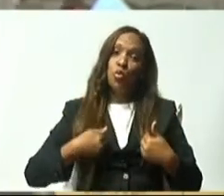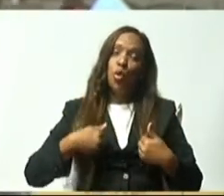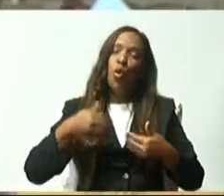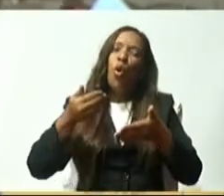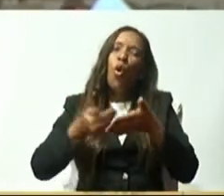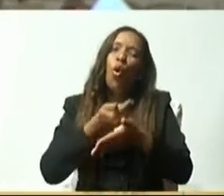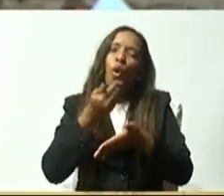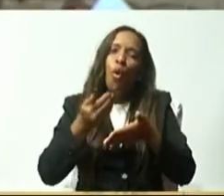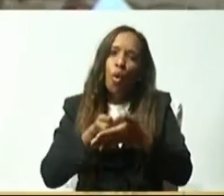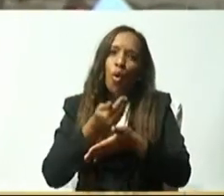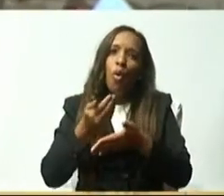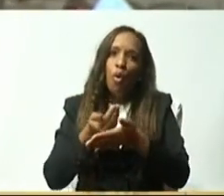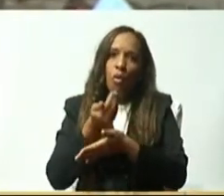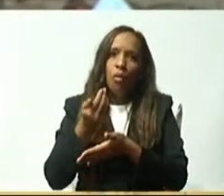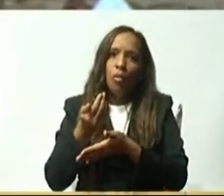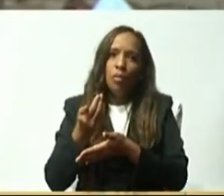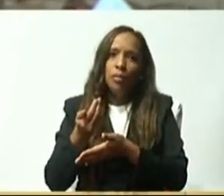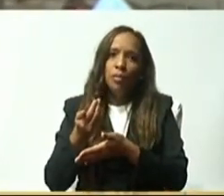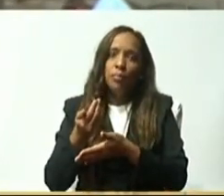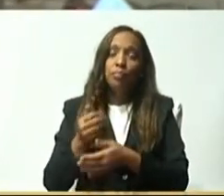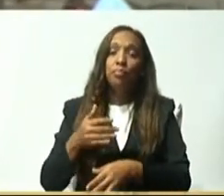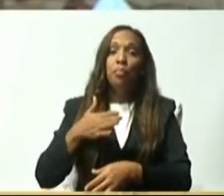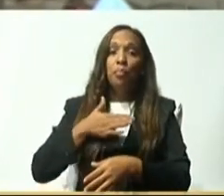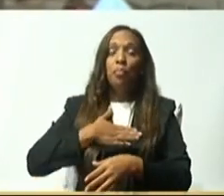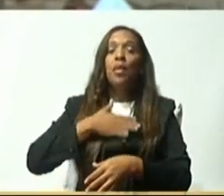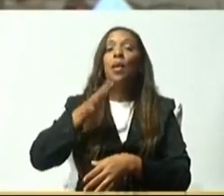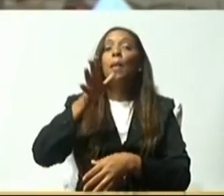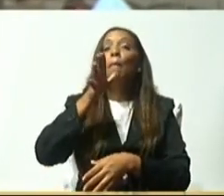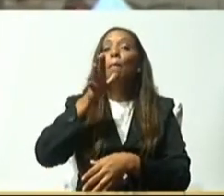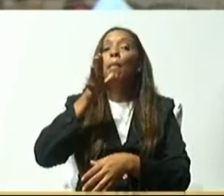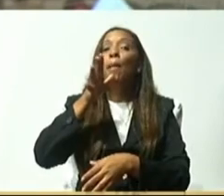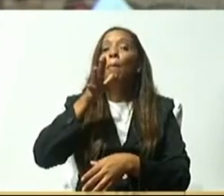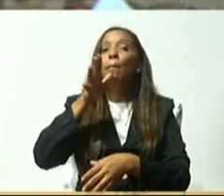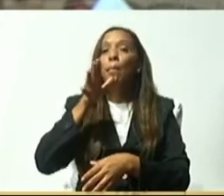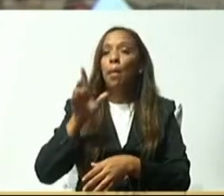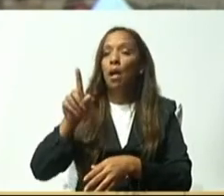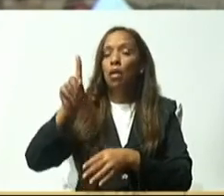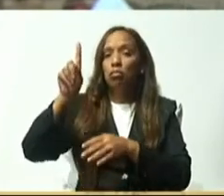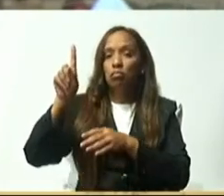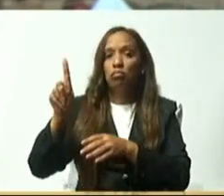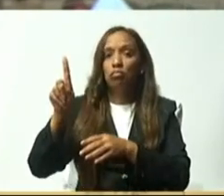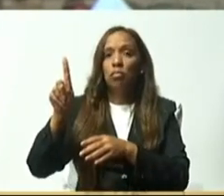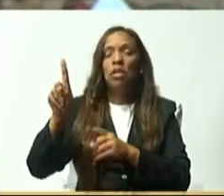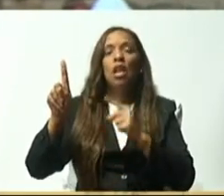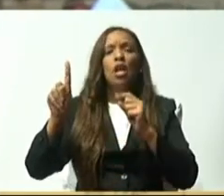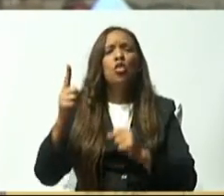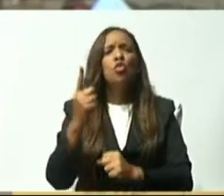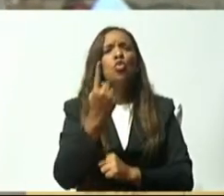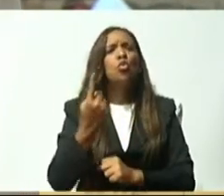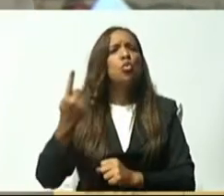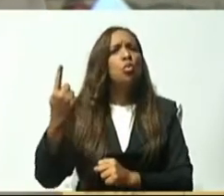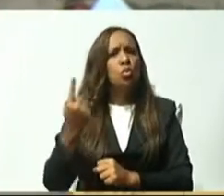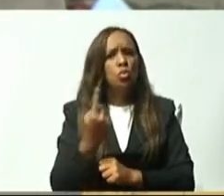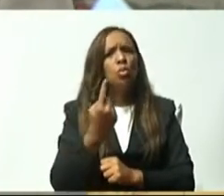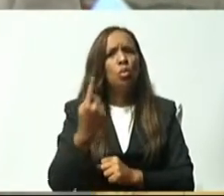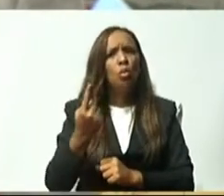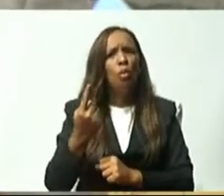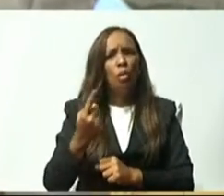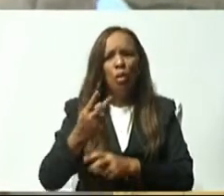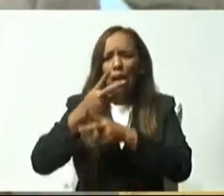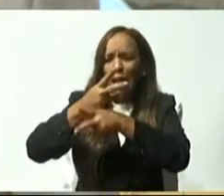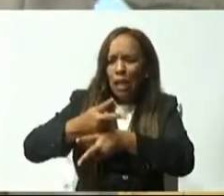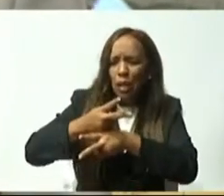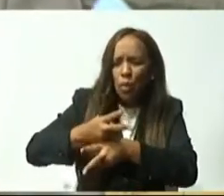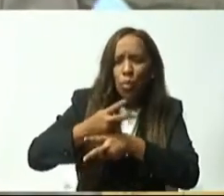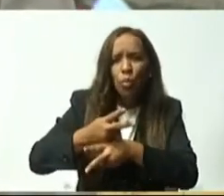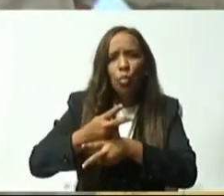temprana edad, no se casó, para no darle un mal ejemplo a sus hijos, y lo que hizo fue que asumió la responsabilidad de padre y